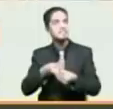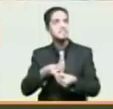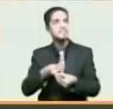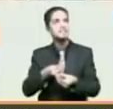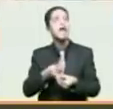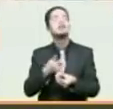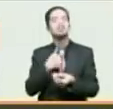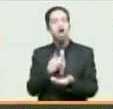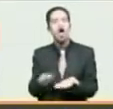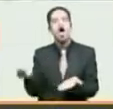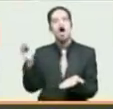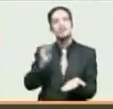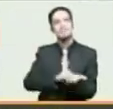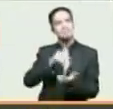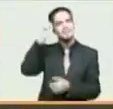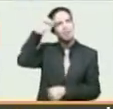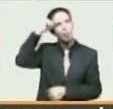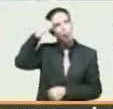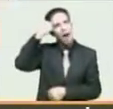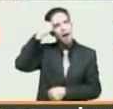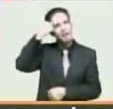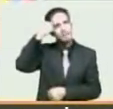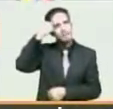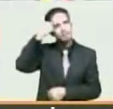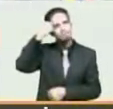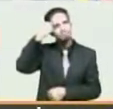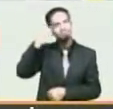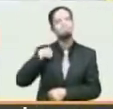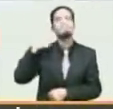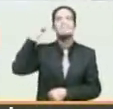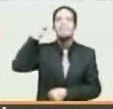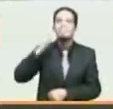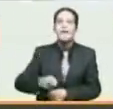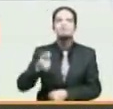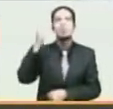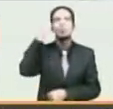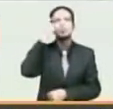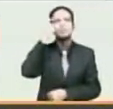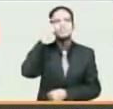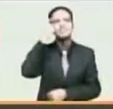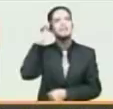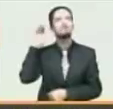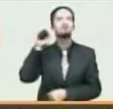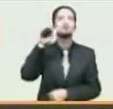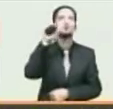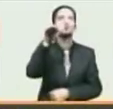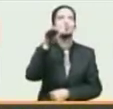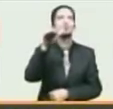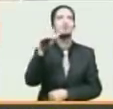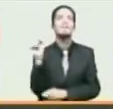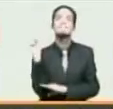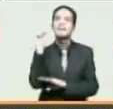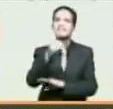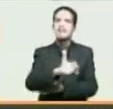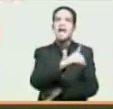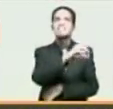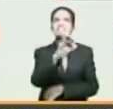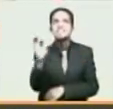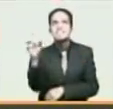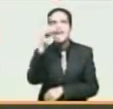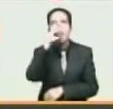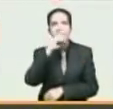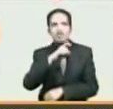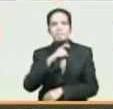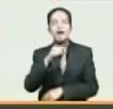retomo cada día de esos para decir, debe ser un día más de futuro, deben ser 100 años más de futuro